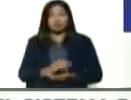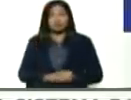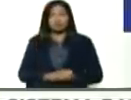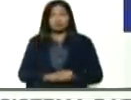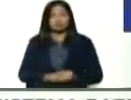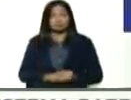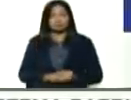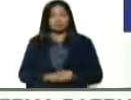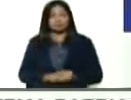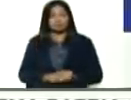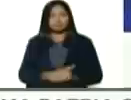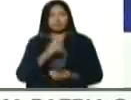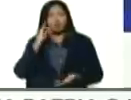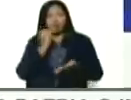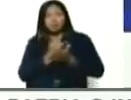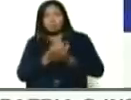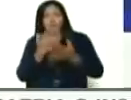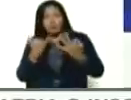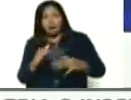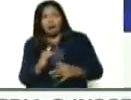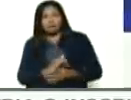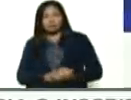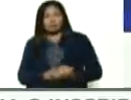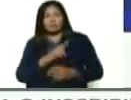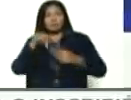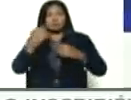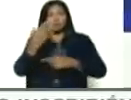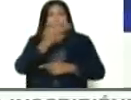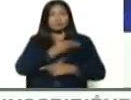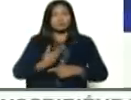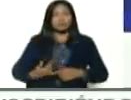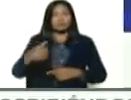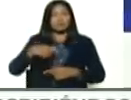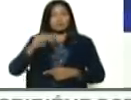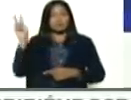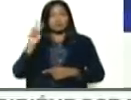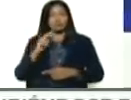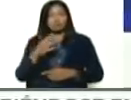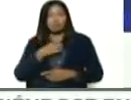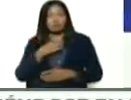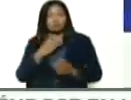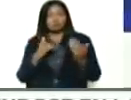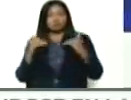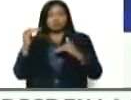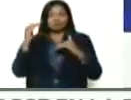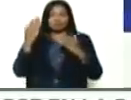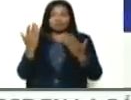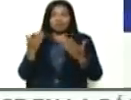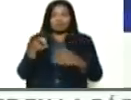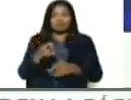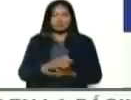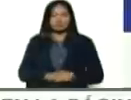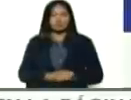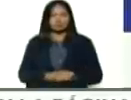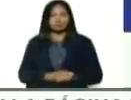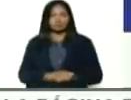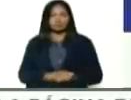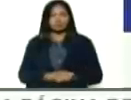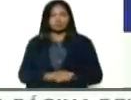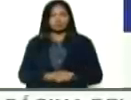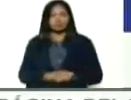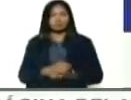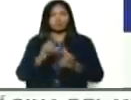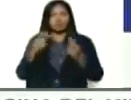consta que él va a ser el próximo presidente de la república no ha podido superar quedo